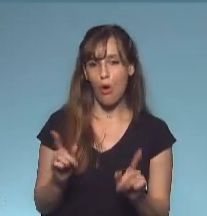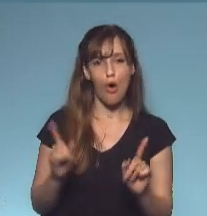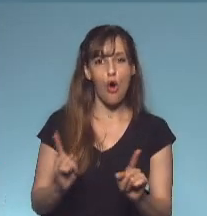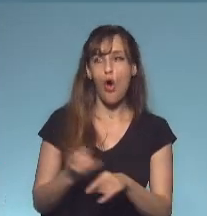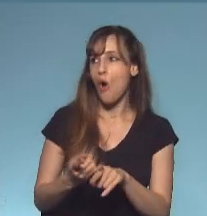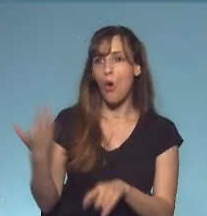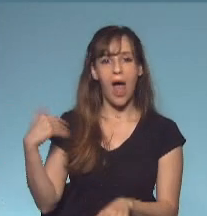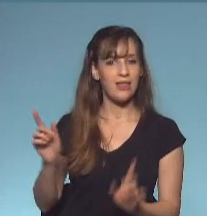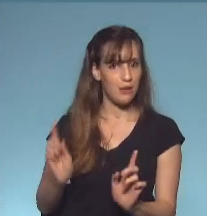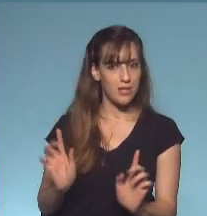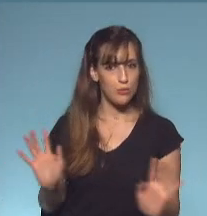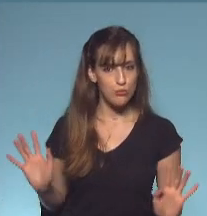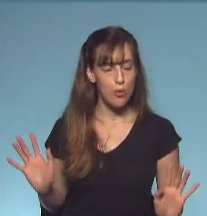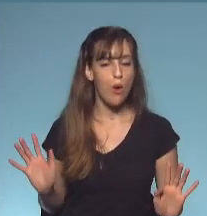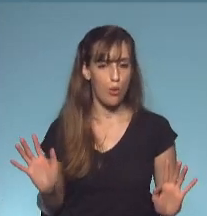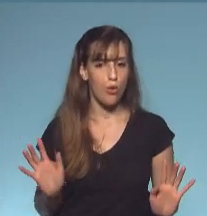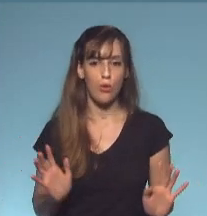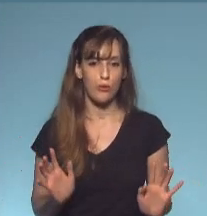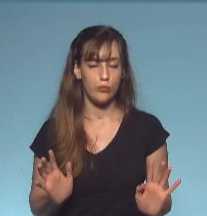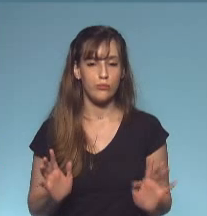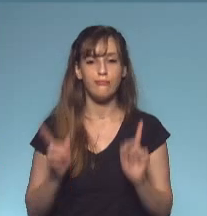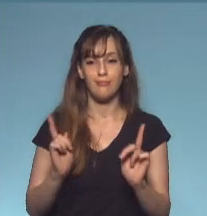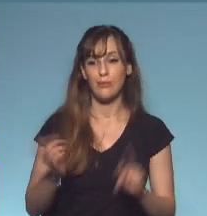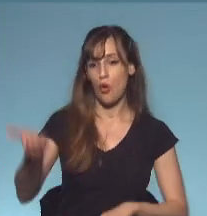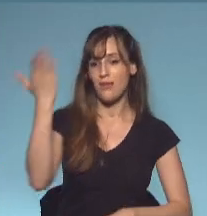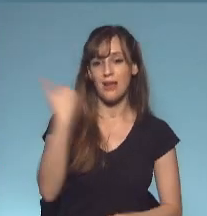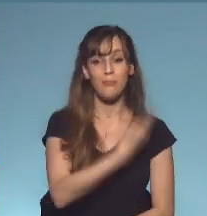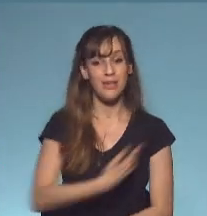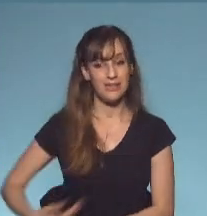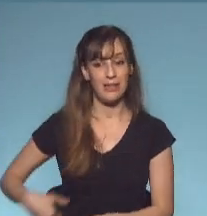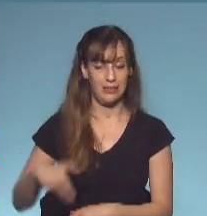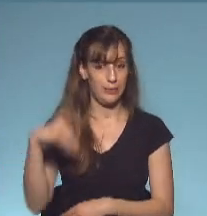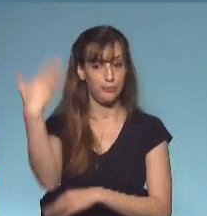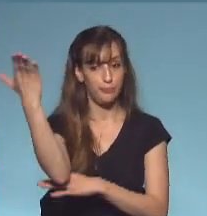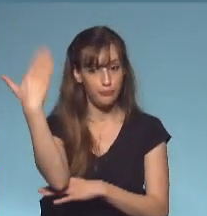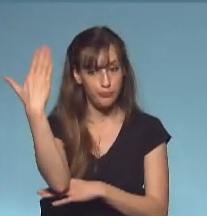van a respetar todo lo que planteó ayer el presidente de la Nación.